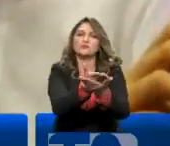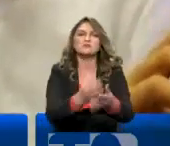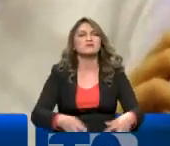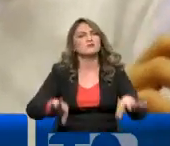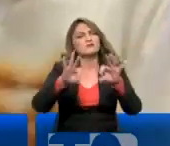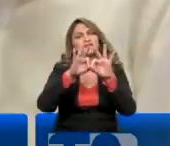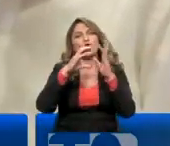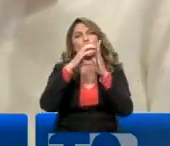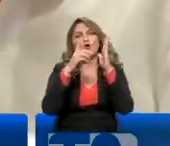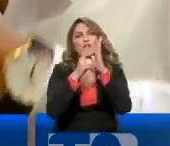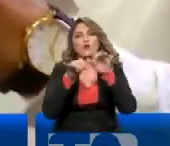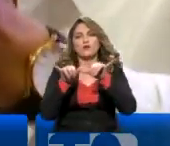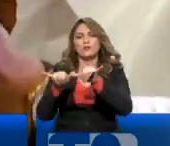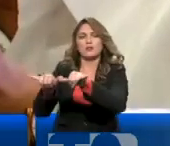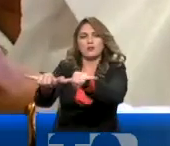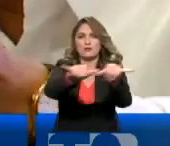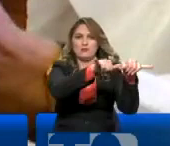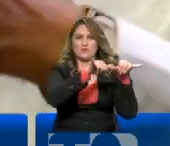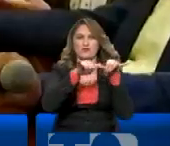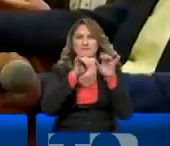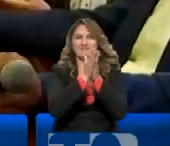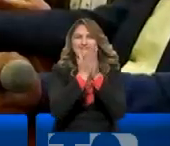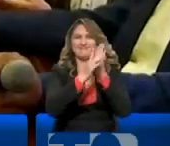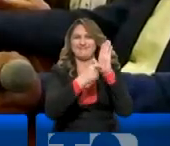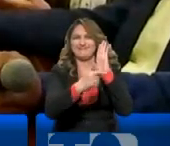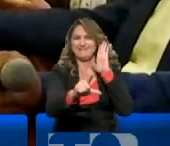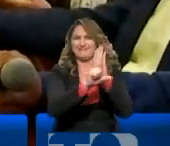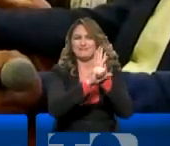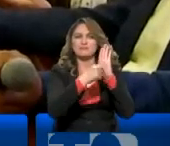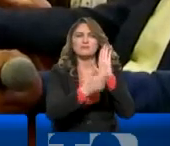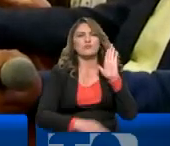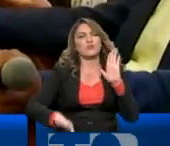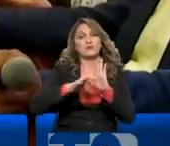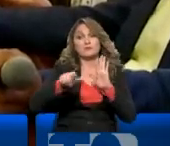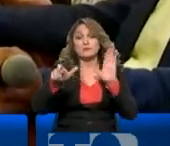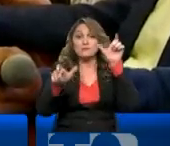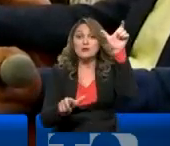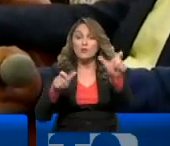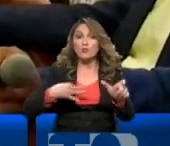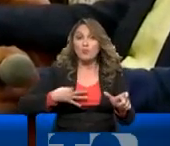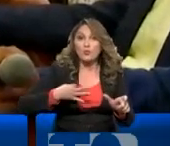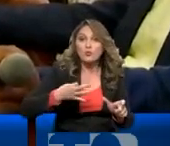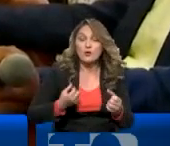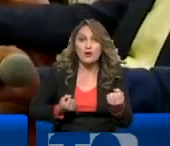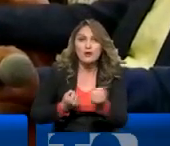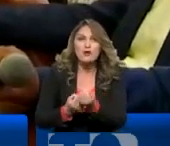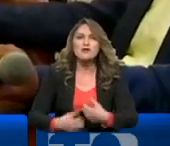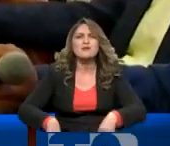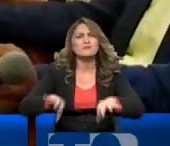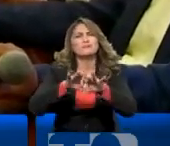de la Democracia, de tal forma en que la figura de apoyos voluntarios a movimientos políticos sea